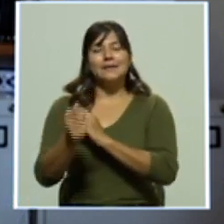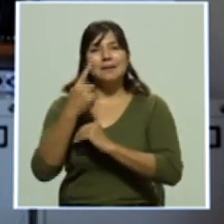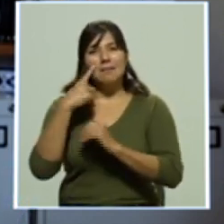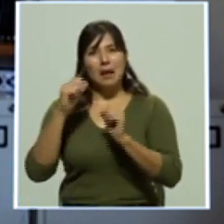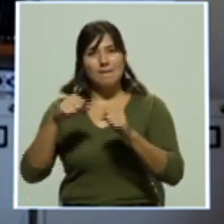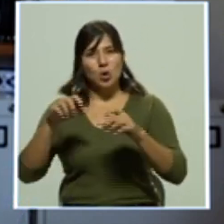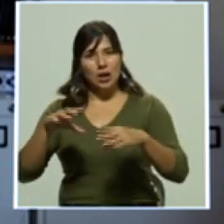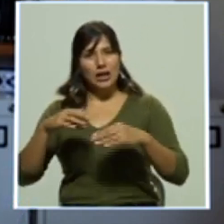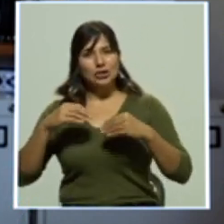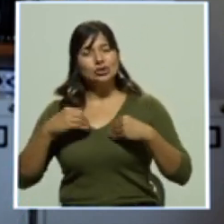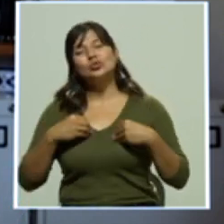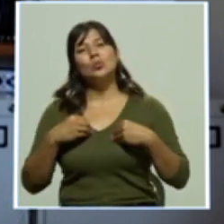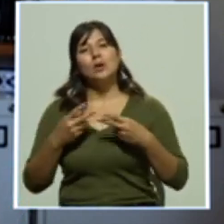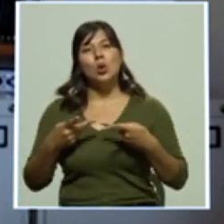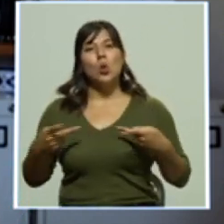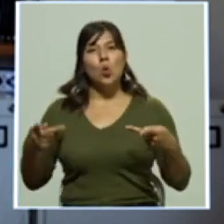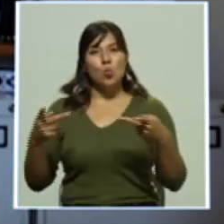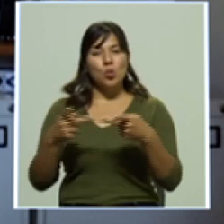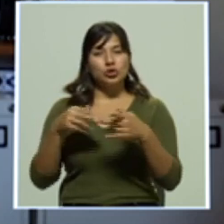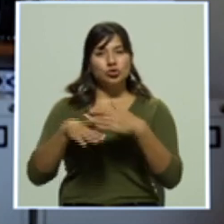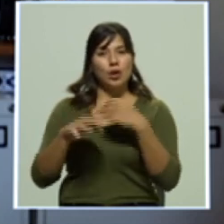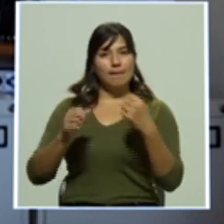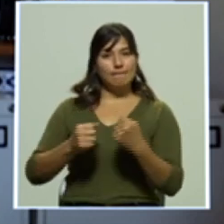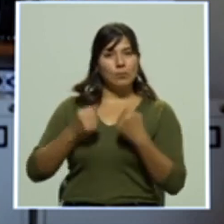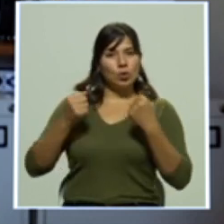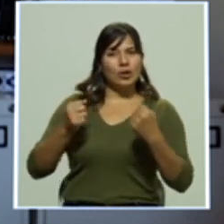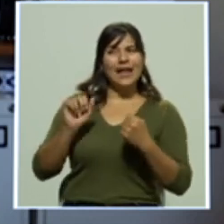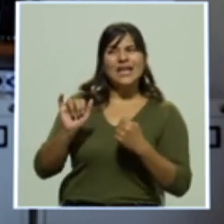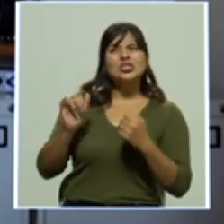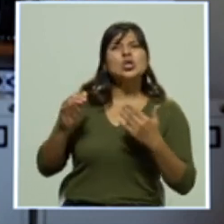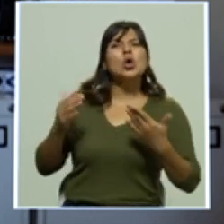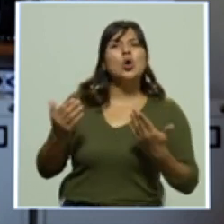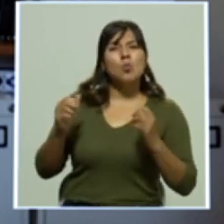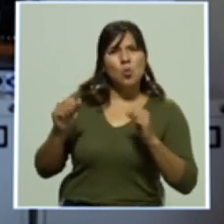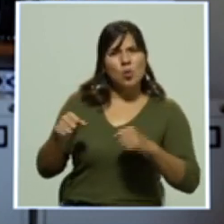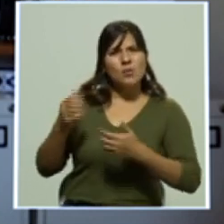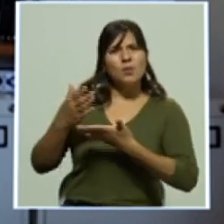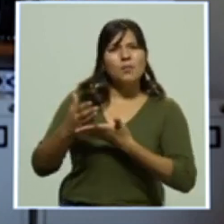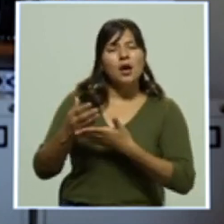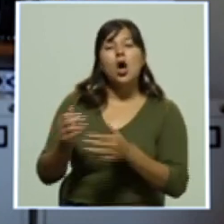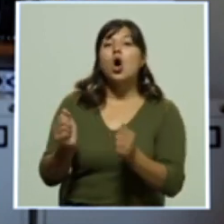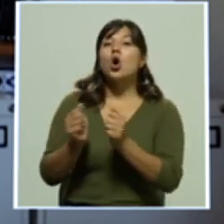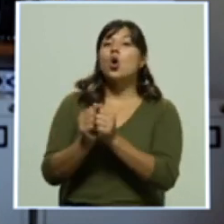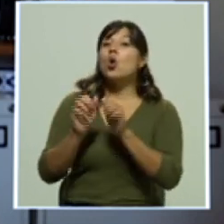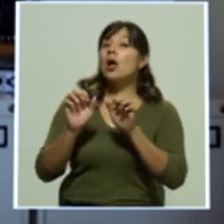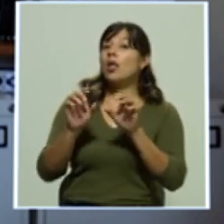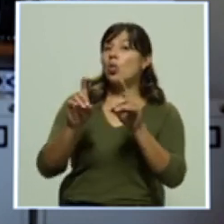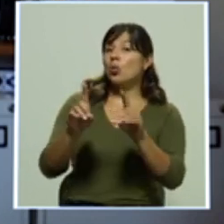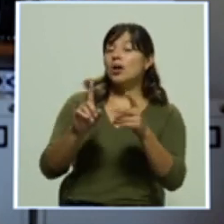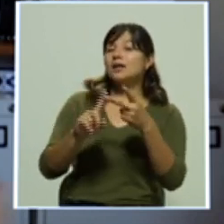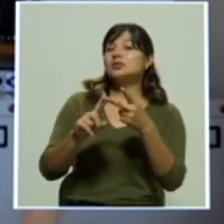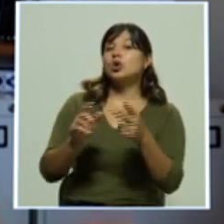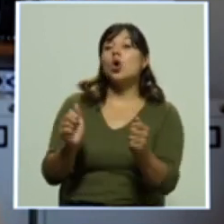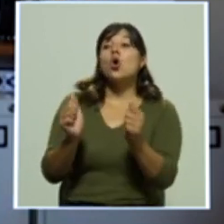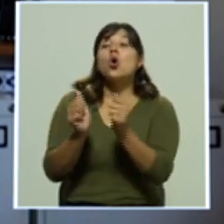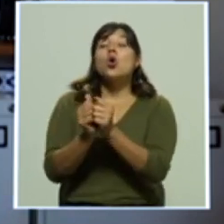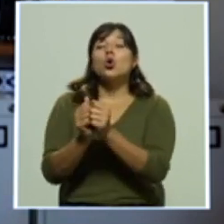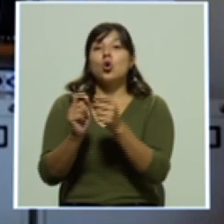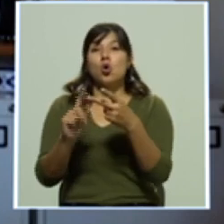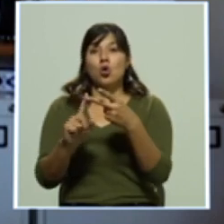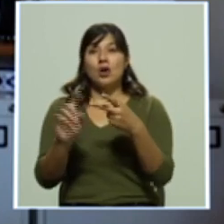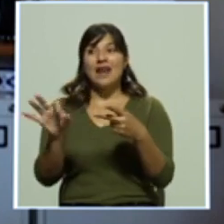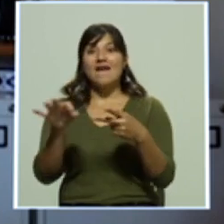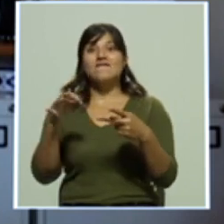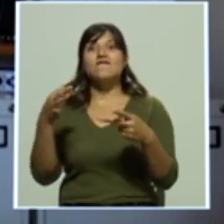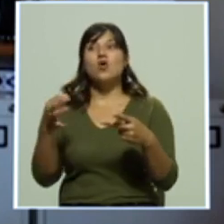el ejercicio del poder. Y eso solamente lo podremos combatir a través de la educación, a través de la forma en que los